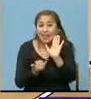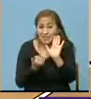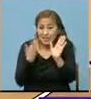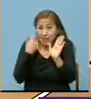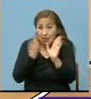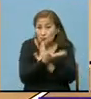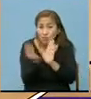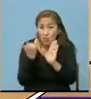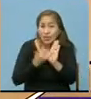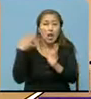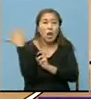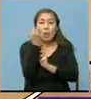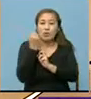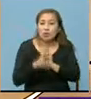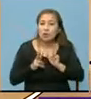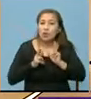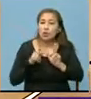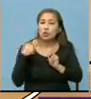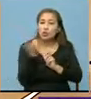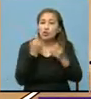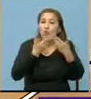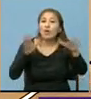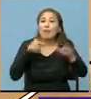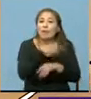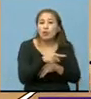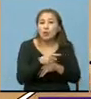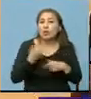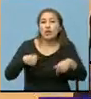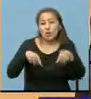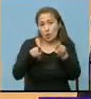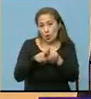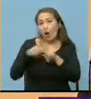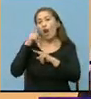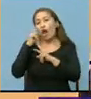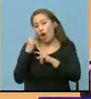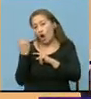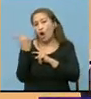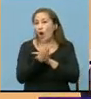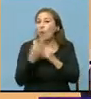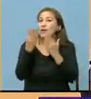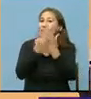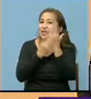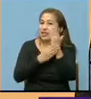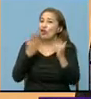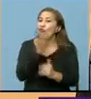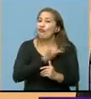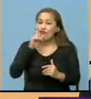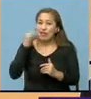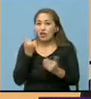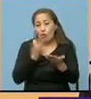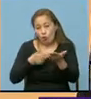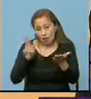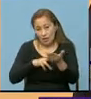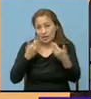nación y lo que más importante nosotros lo dejamos inaugurando igual los muchachos inclusive fue el ministro fía igual e